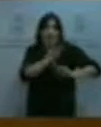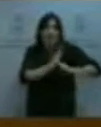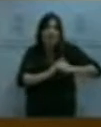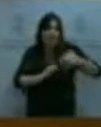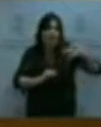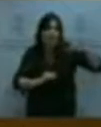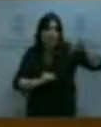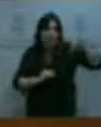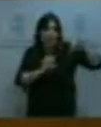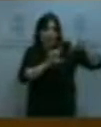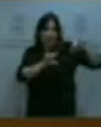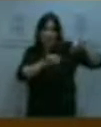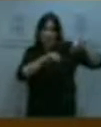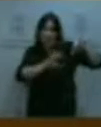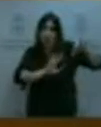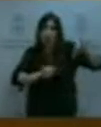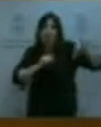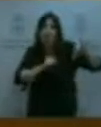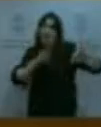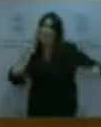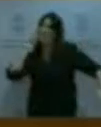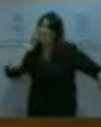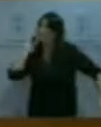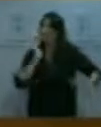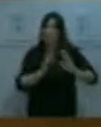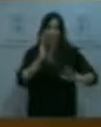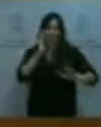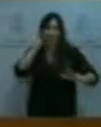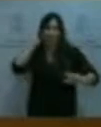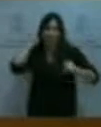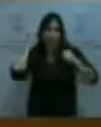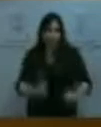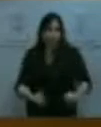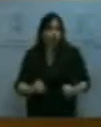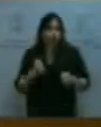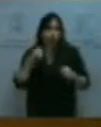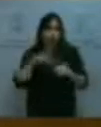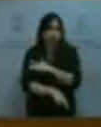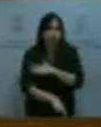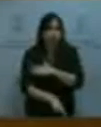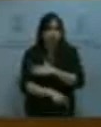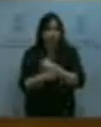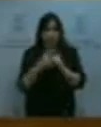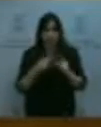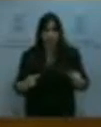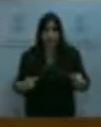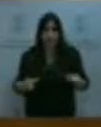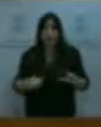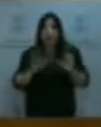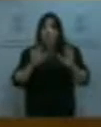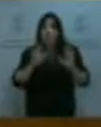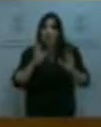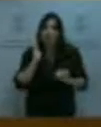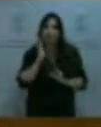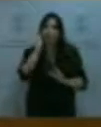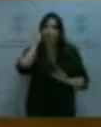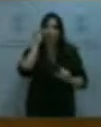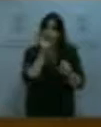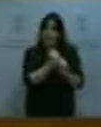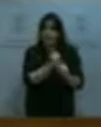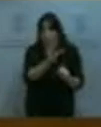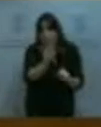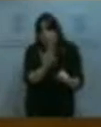daño irreparable. Un daño irreparable no solamente a los empleos, que también lo digo